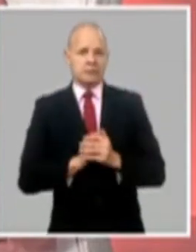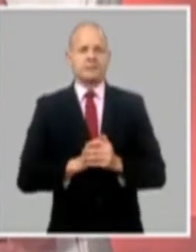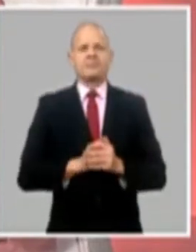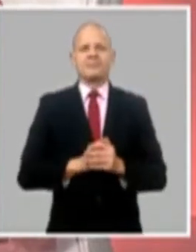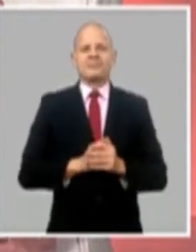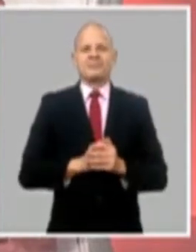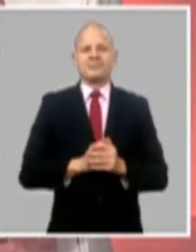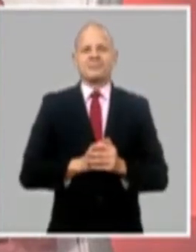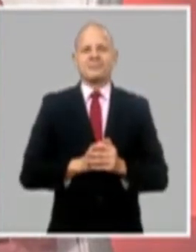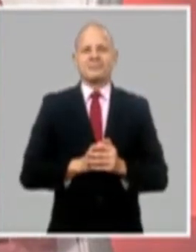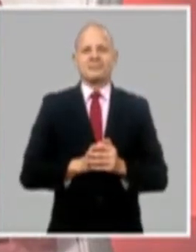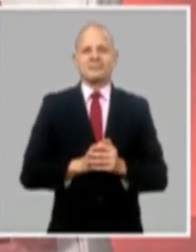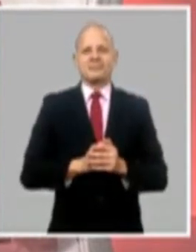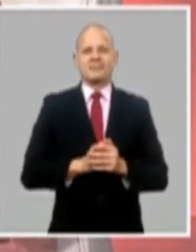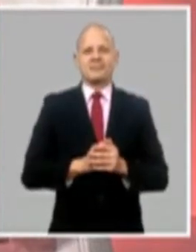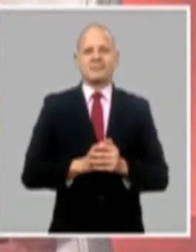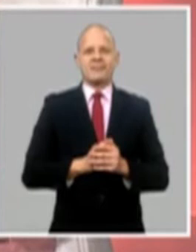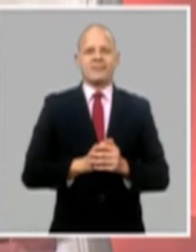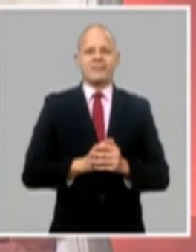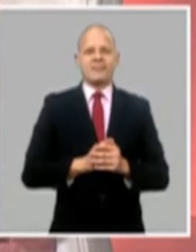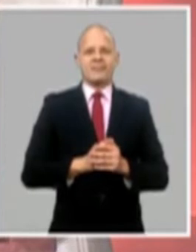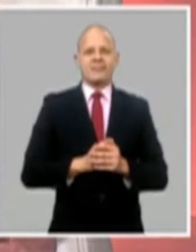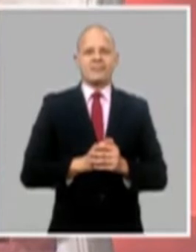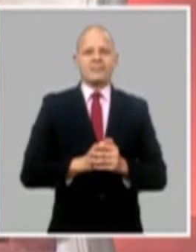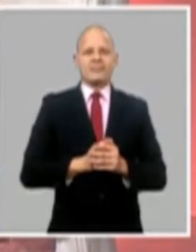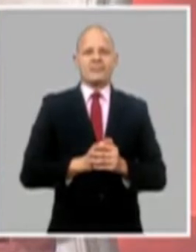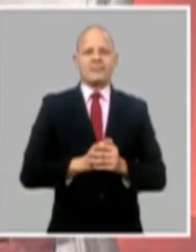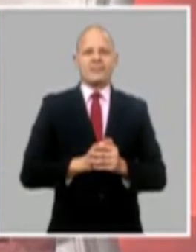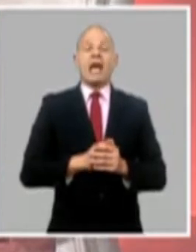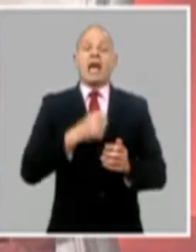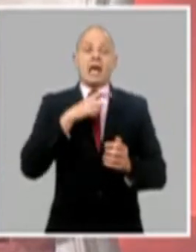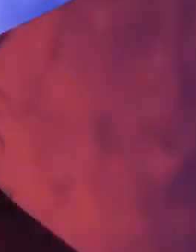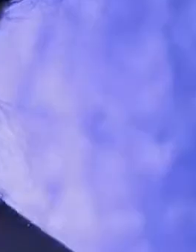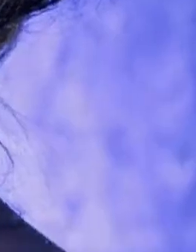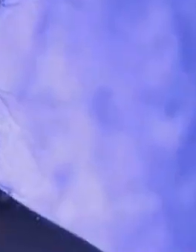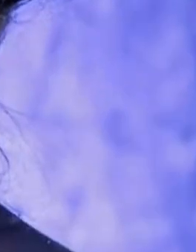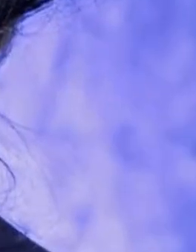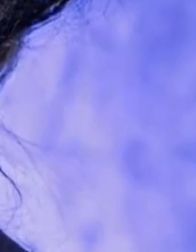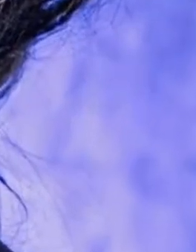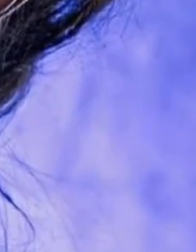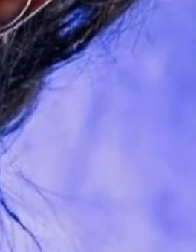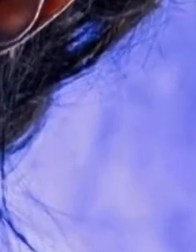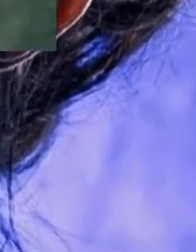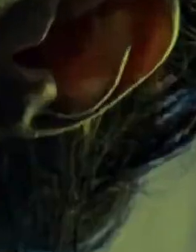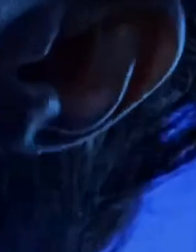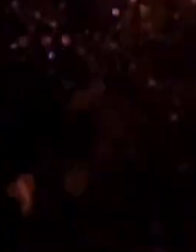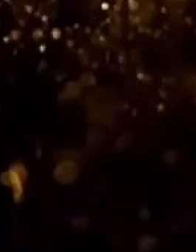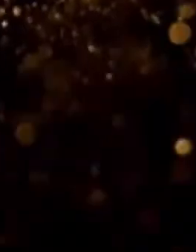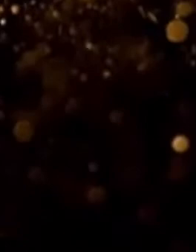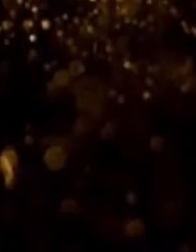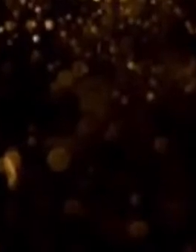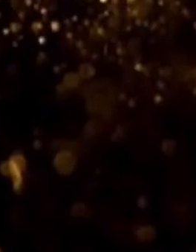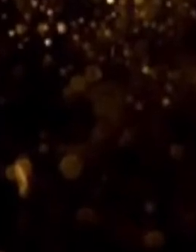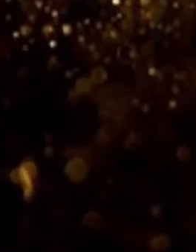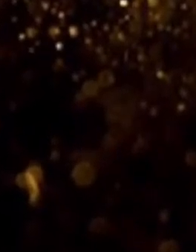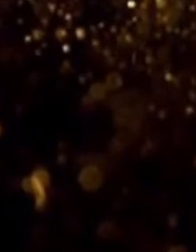potenció, que es una tienda de venta de cursos de belleza. Esa tienda virtual está en